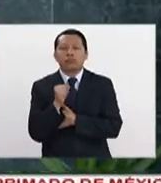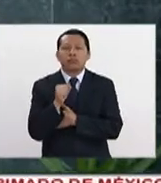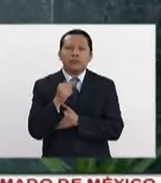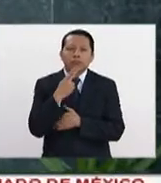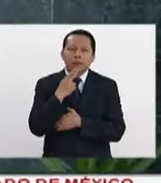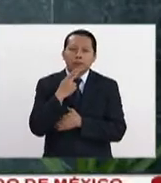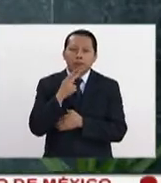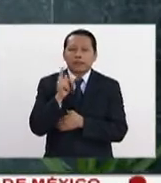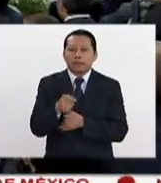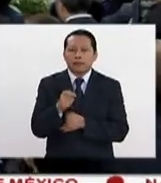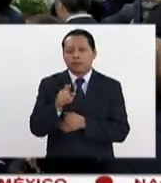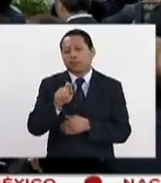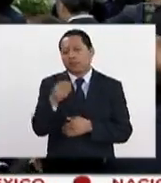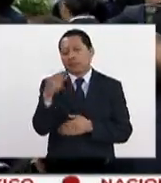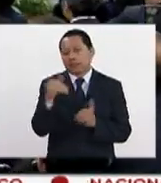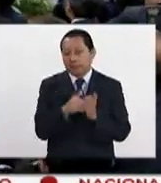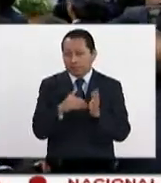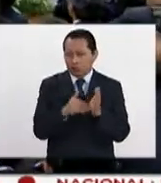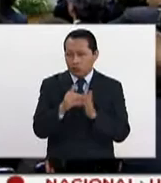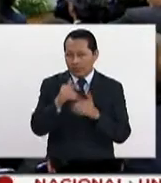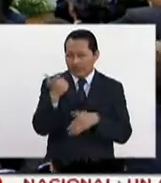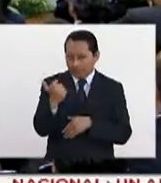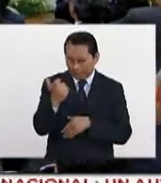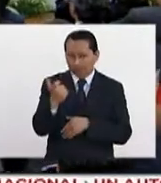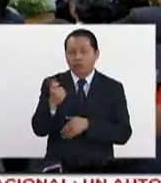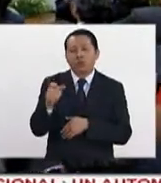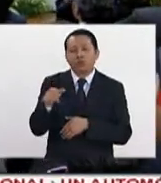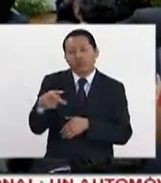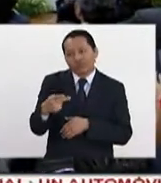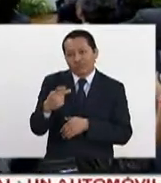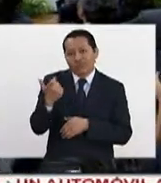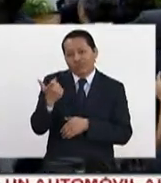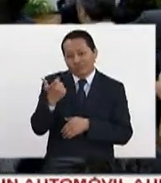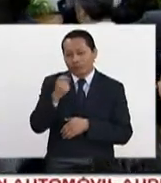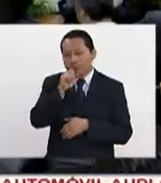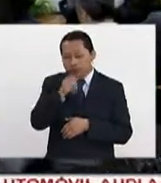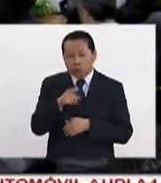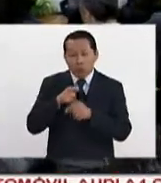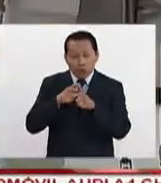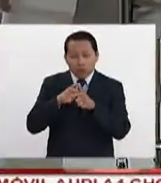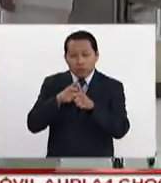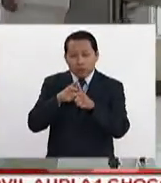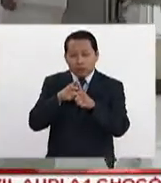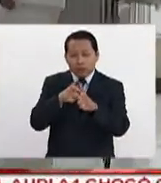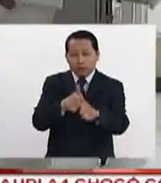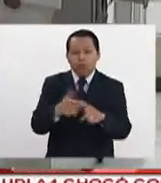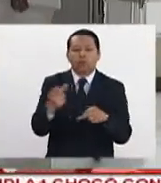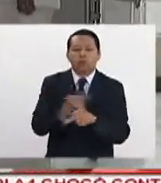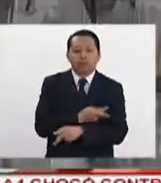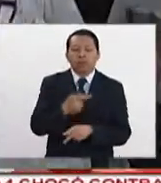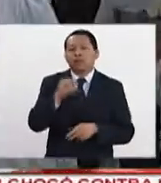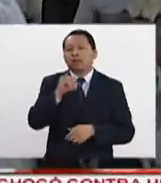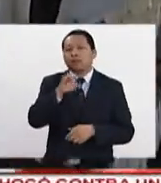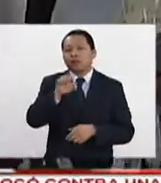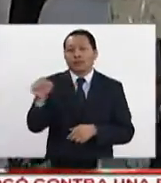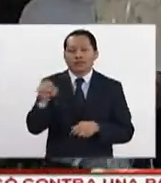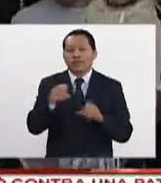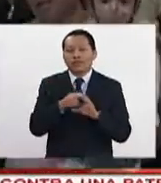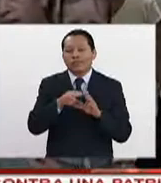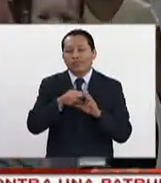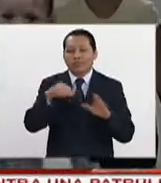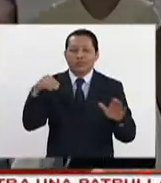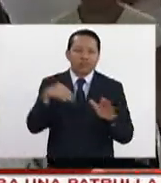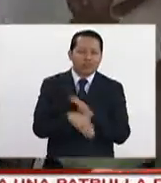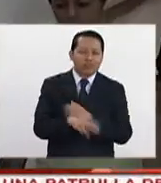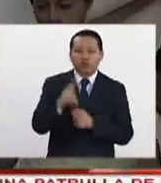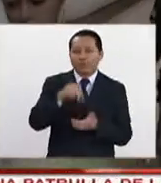de 23 mil millones de pesos, y de continuar ese ritmo, pues prácticamente el IMSS pues estaba en quiebra técnica. Se acababa